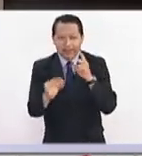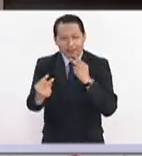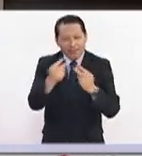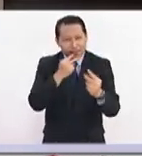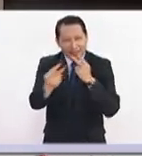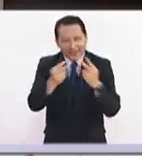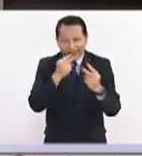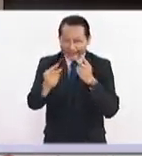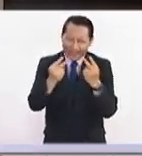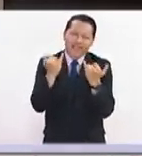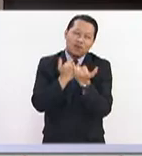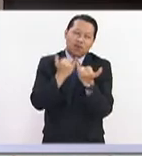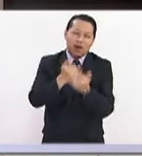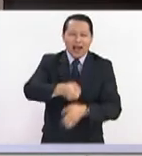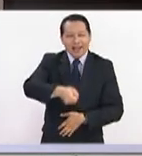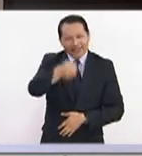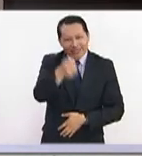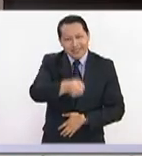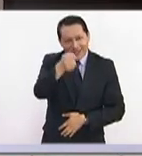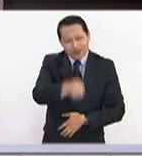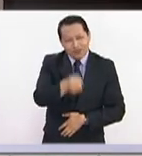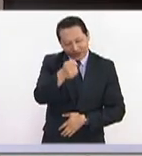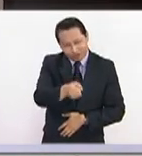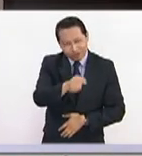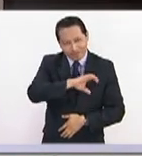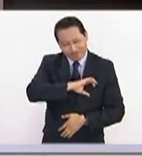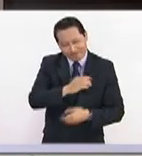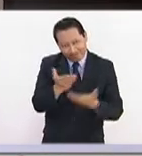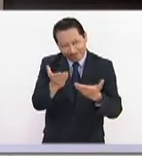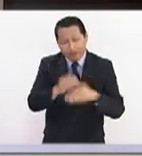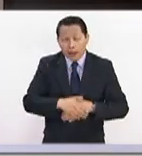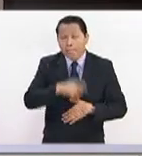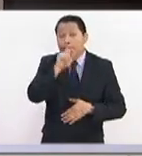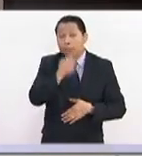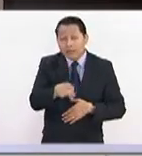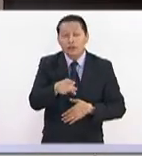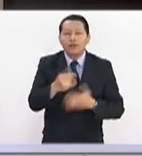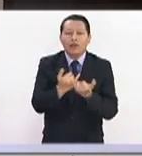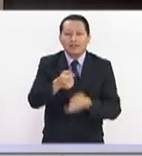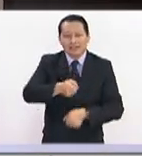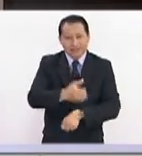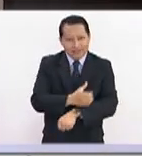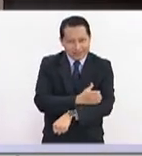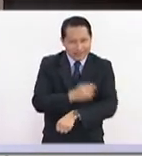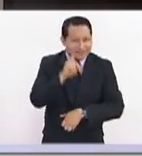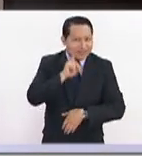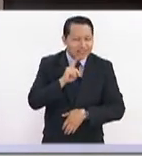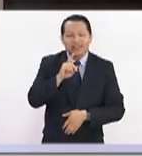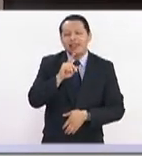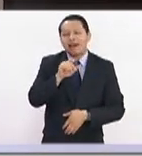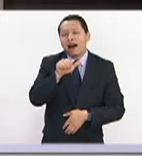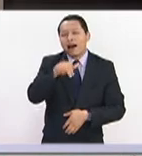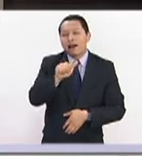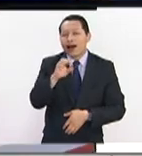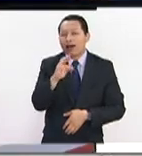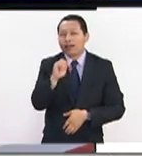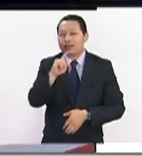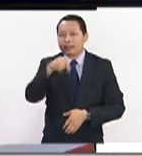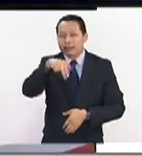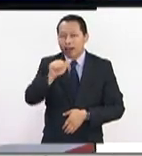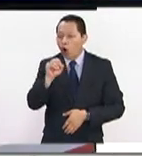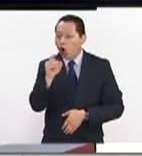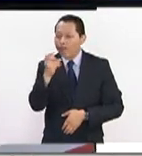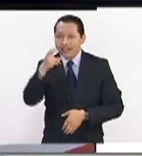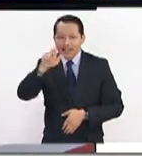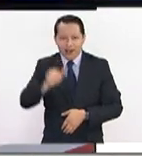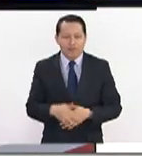quienes nos están viendo en el interior de la República Mexicana. Saludo con gusto a mi compañera Ana Cristina Olvera. Ana Cris.